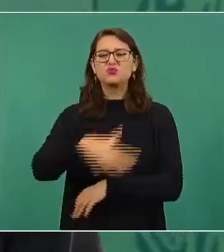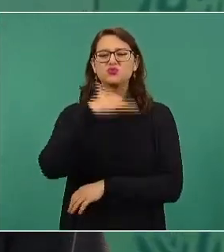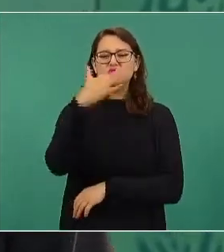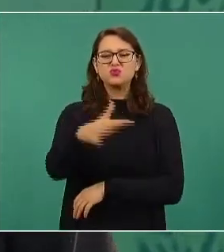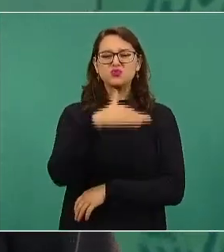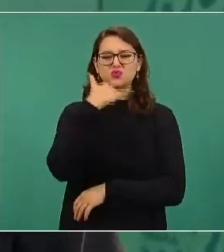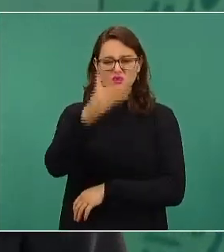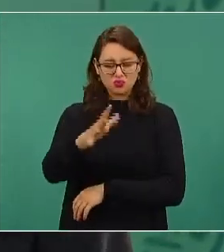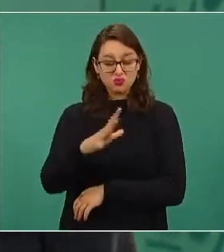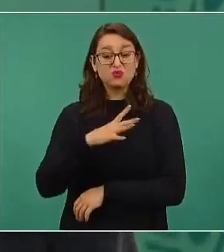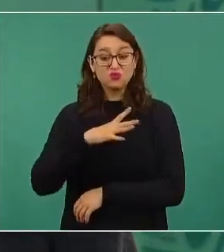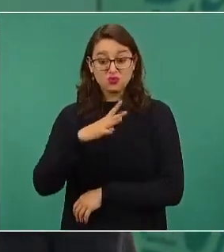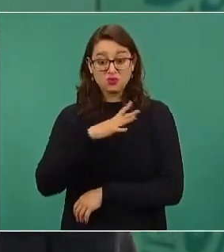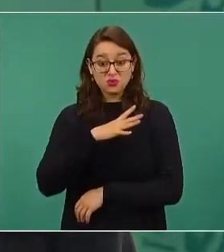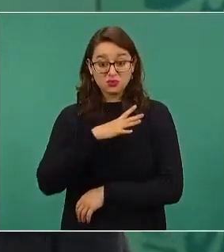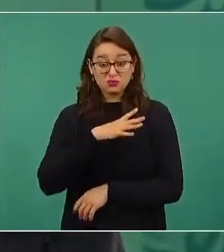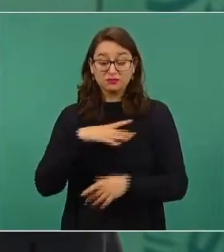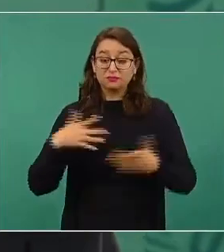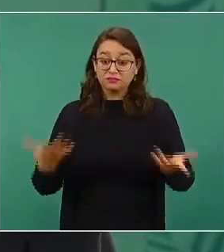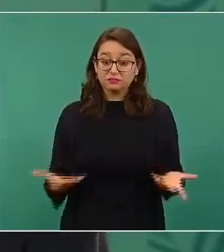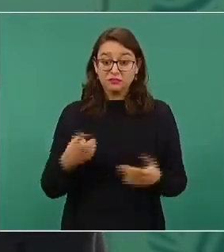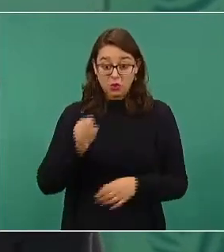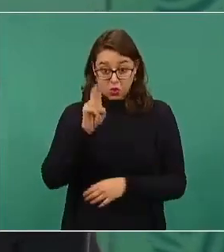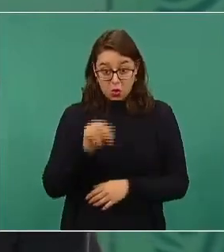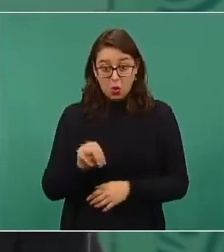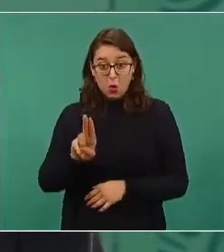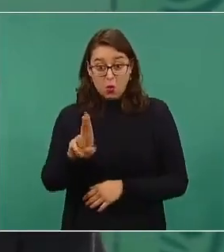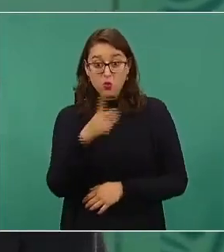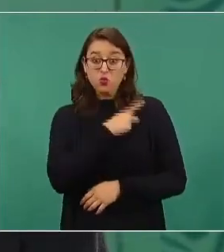Entonces, la ONU debe de renovarse